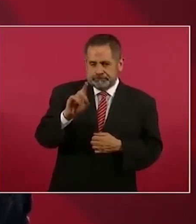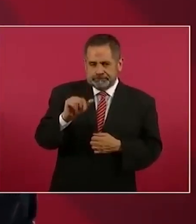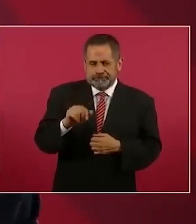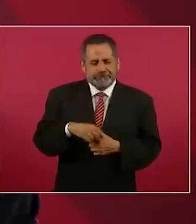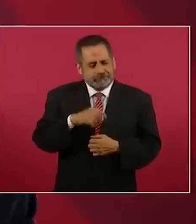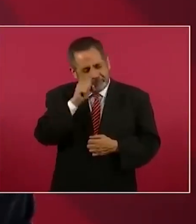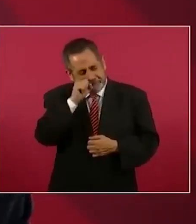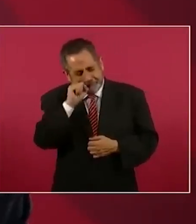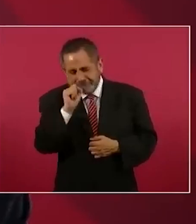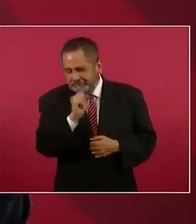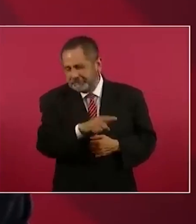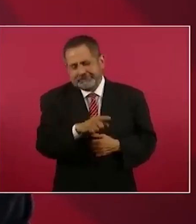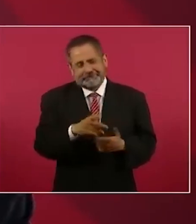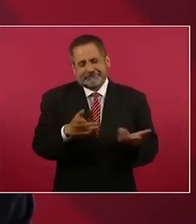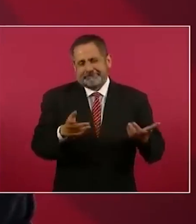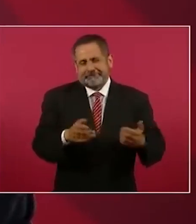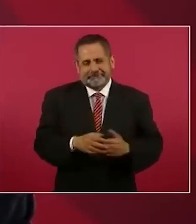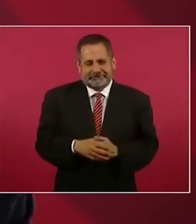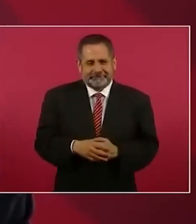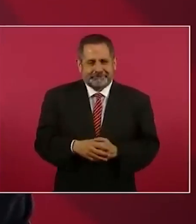lo mismo.